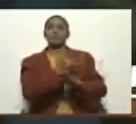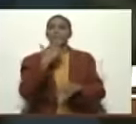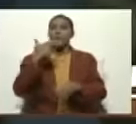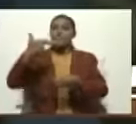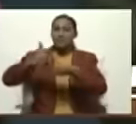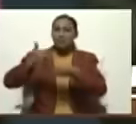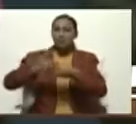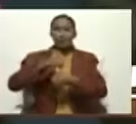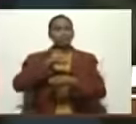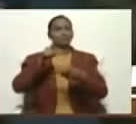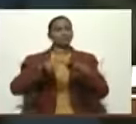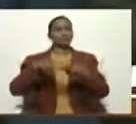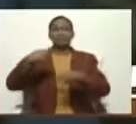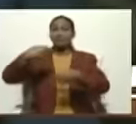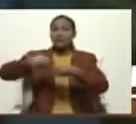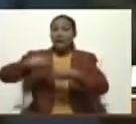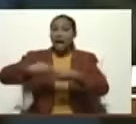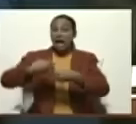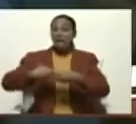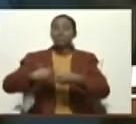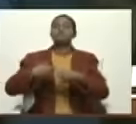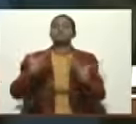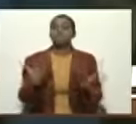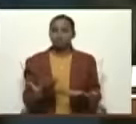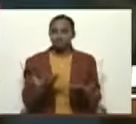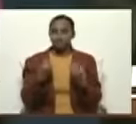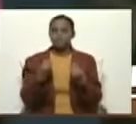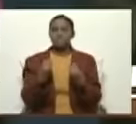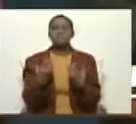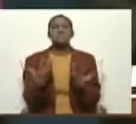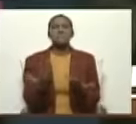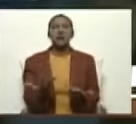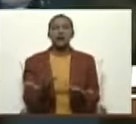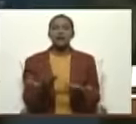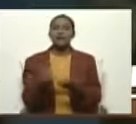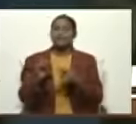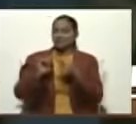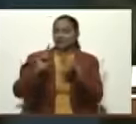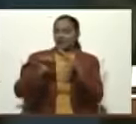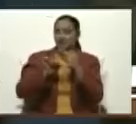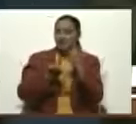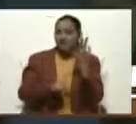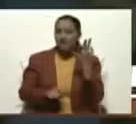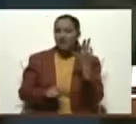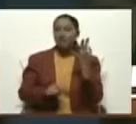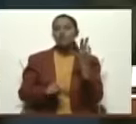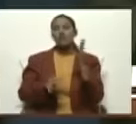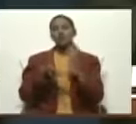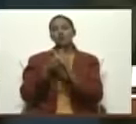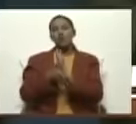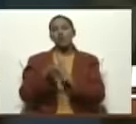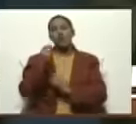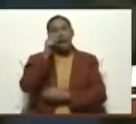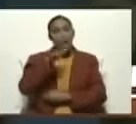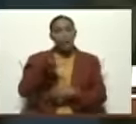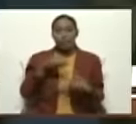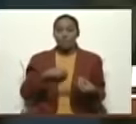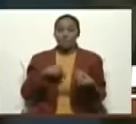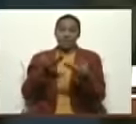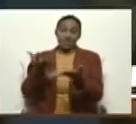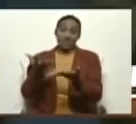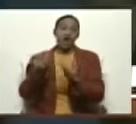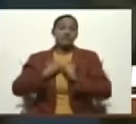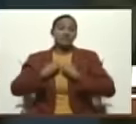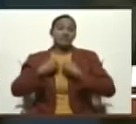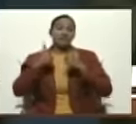gas, etcétera, para retribuírsela posteriormente en la distribución de esa riqueza a nuestro pueblo. Hemos enfrentado